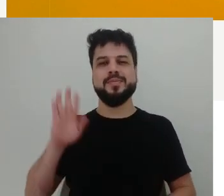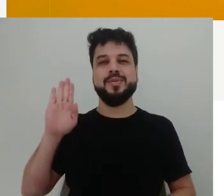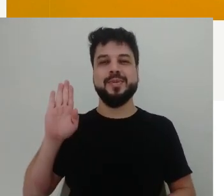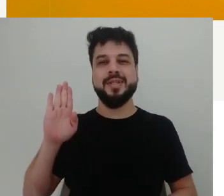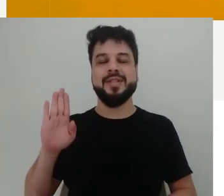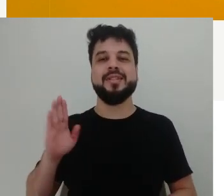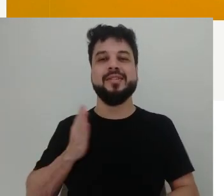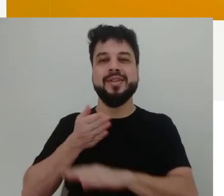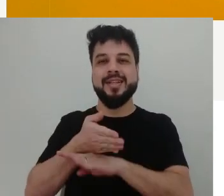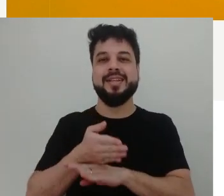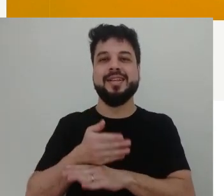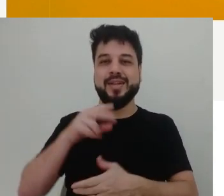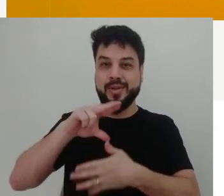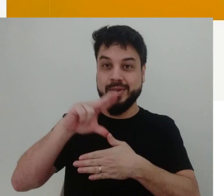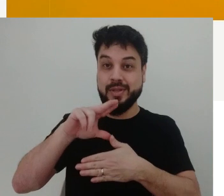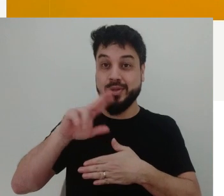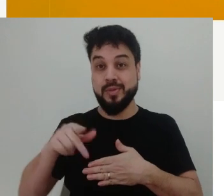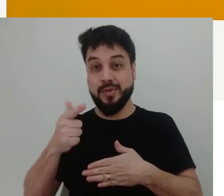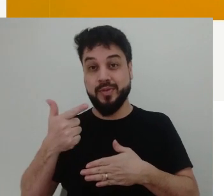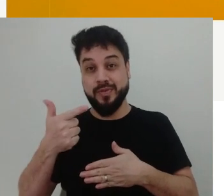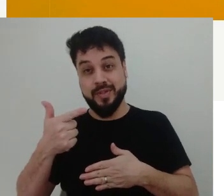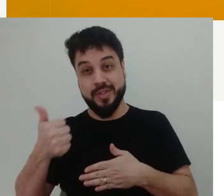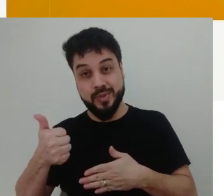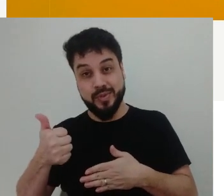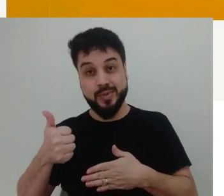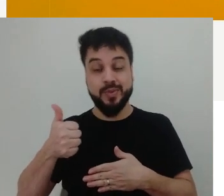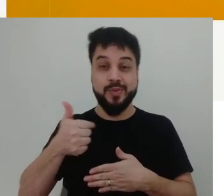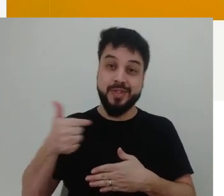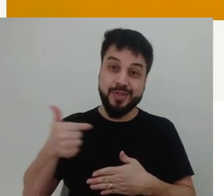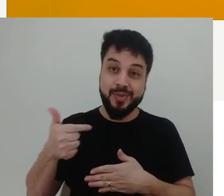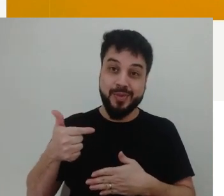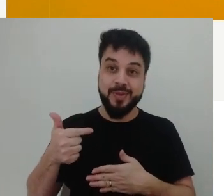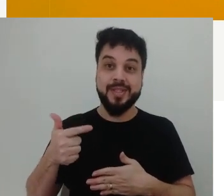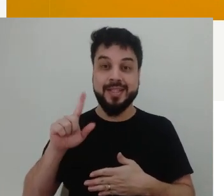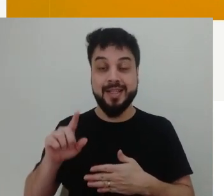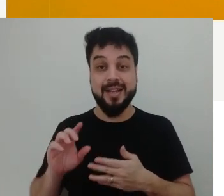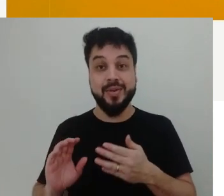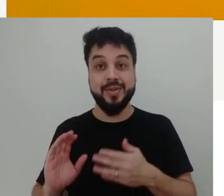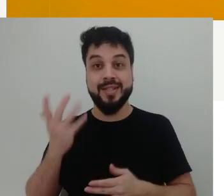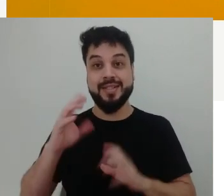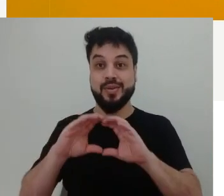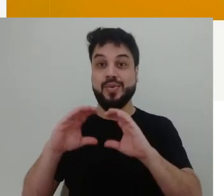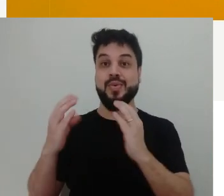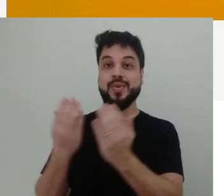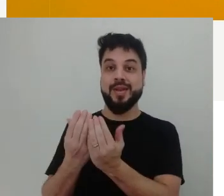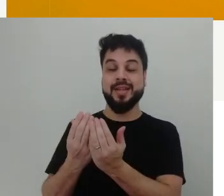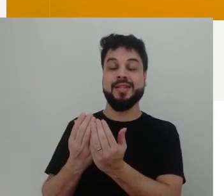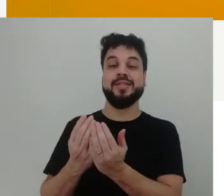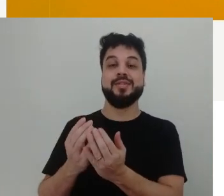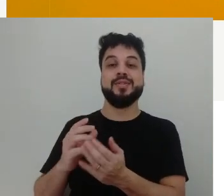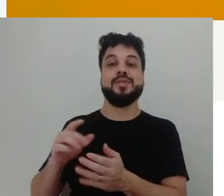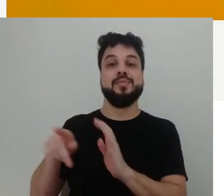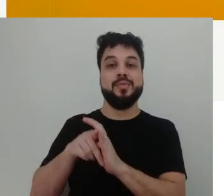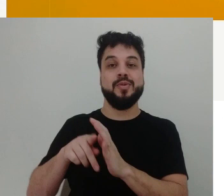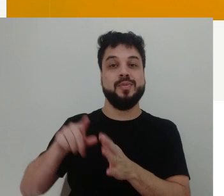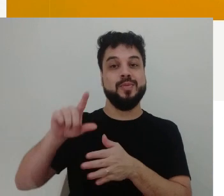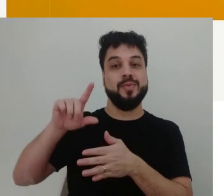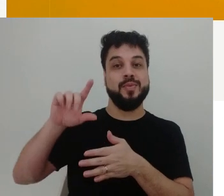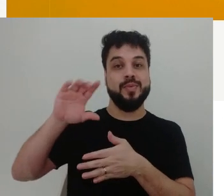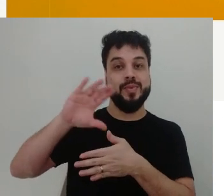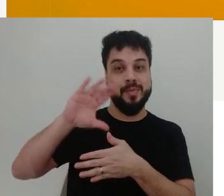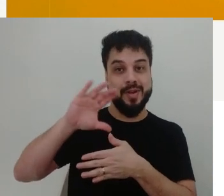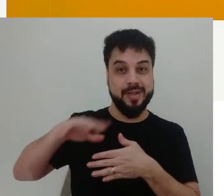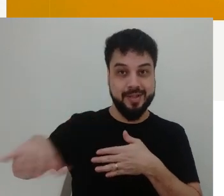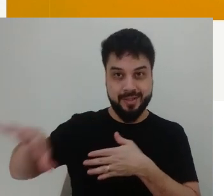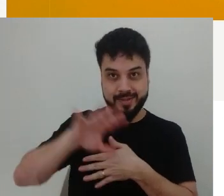seguramente estaré en el sur de Brasil el próximo año, si el COVID lo permite, y por tanto me gustaría